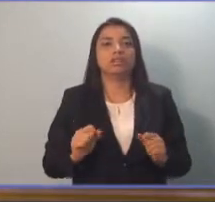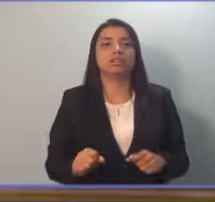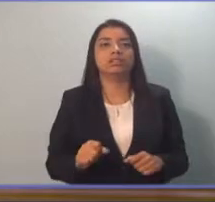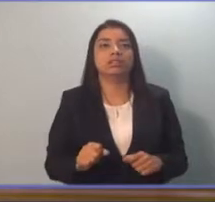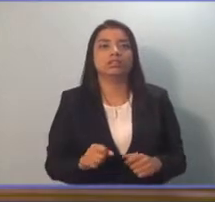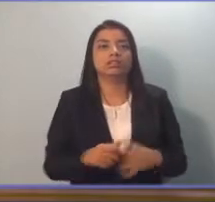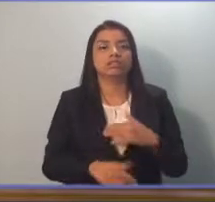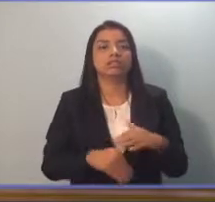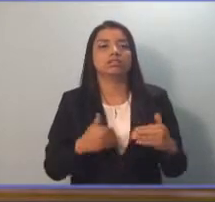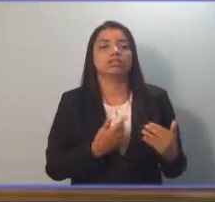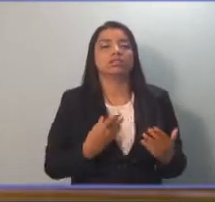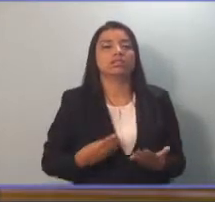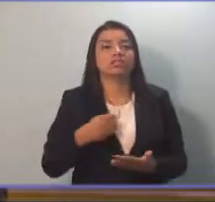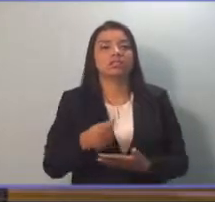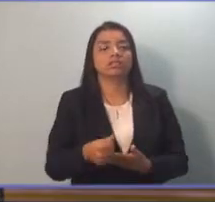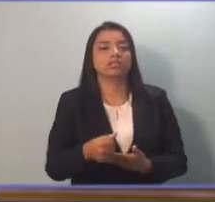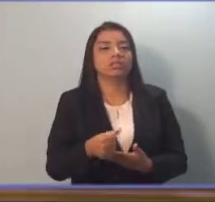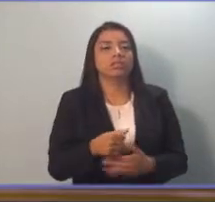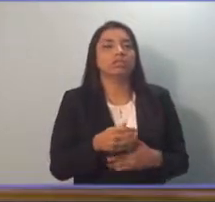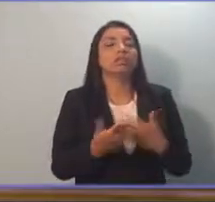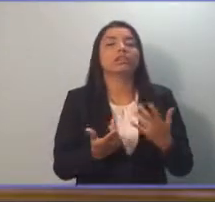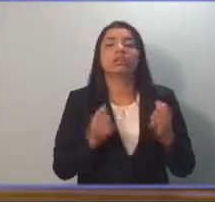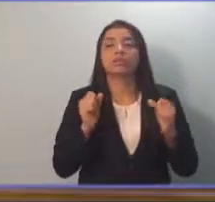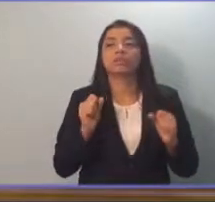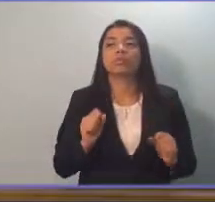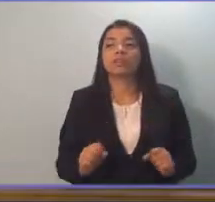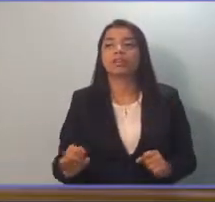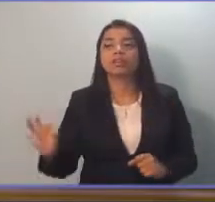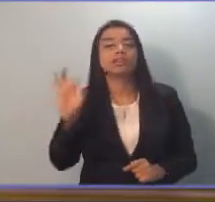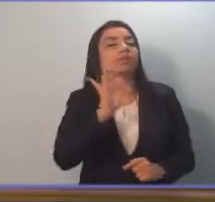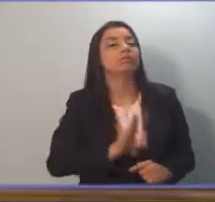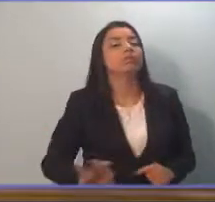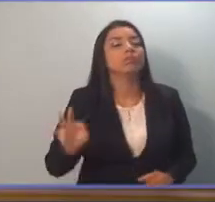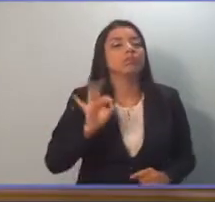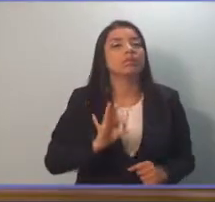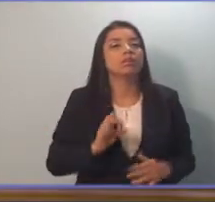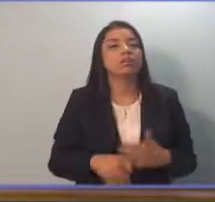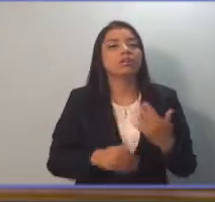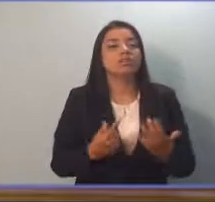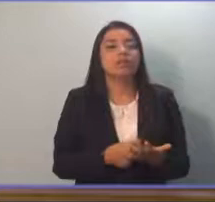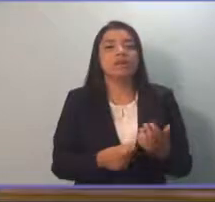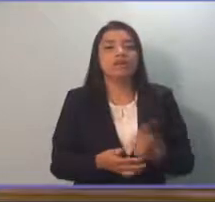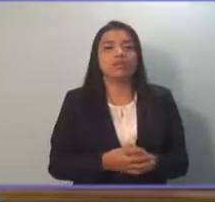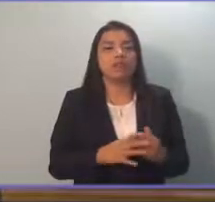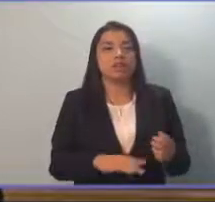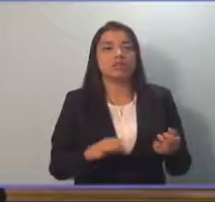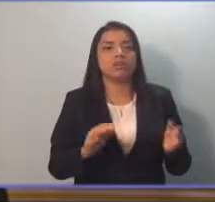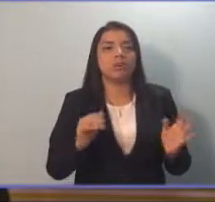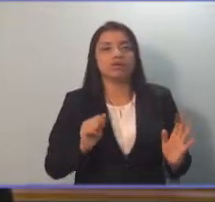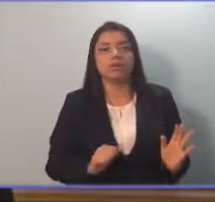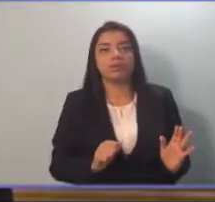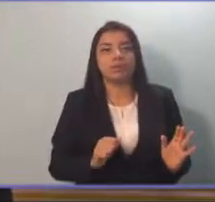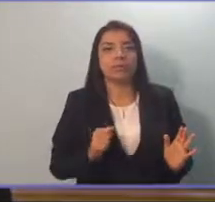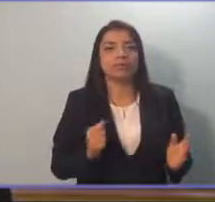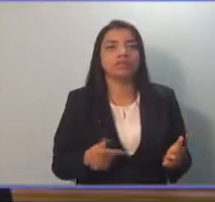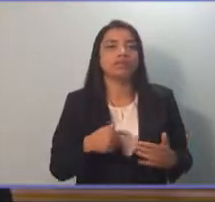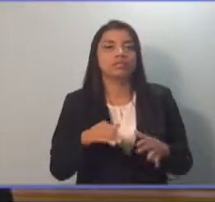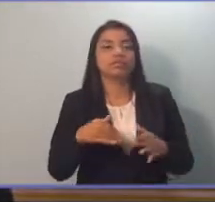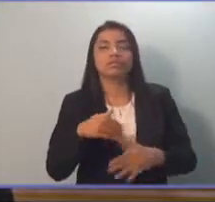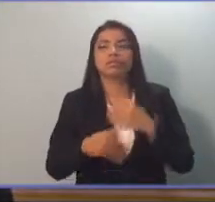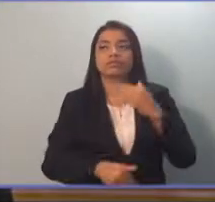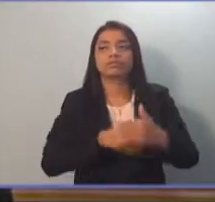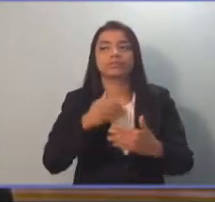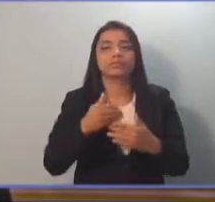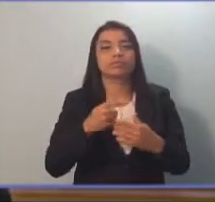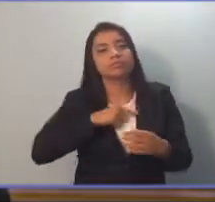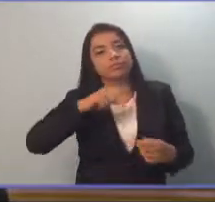efectuando inversiones que nos van a permitir la modernización y volver más eficientes los diferentes procesos de trabajo